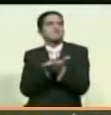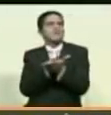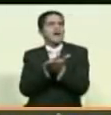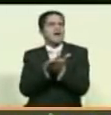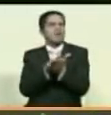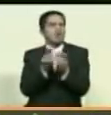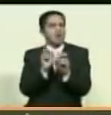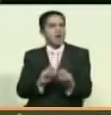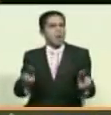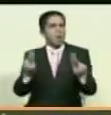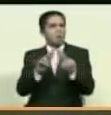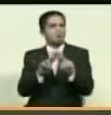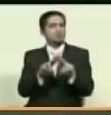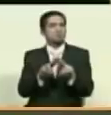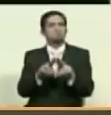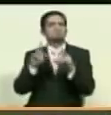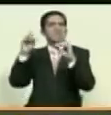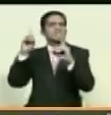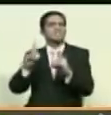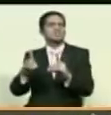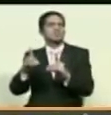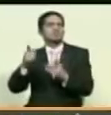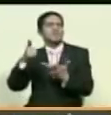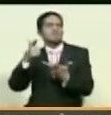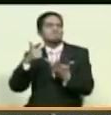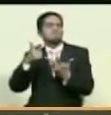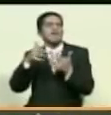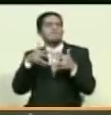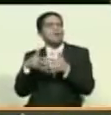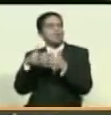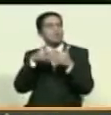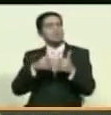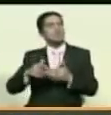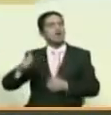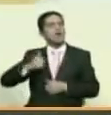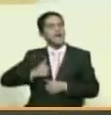Unidas, son unilaterales de Estados Unidos, de la Unión Europea, de Canadá, y que tienen un gran impacto.